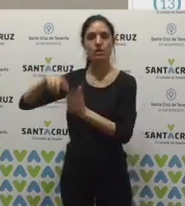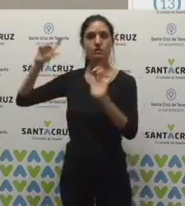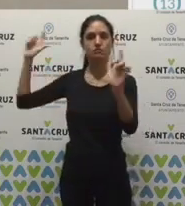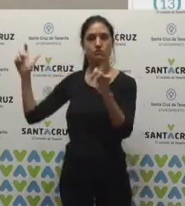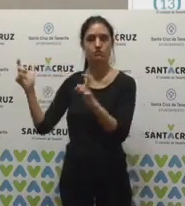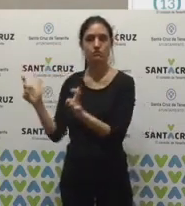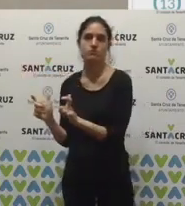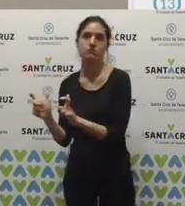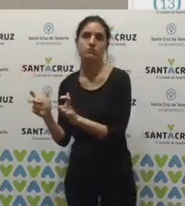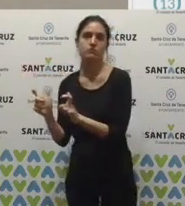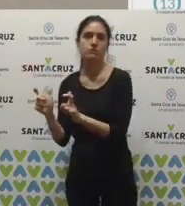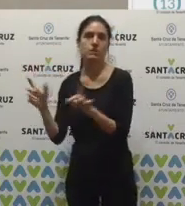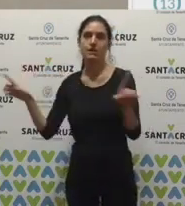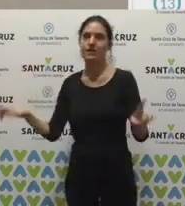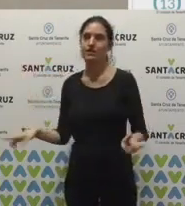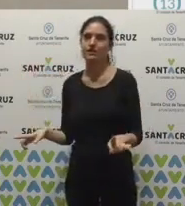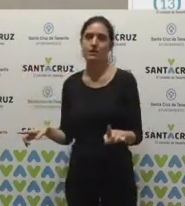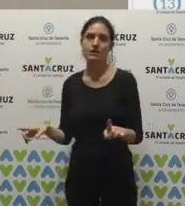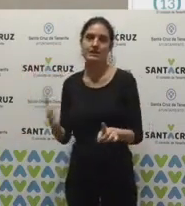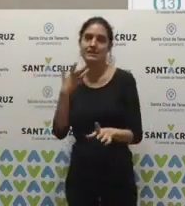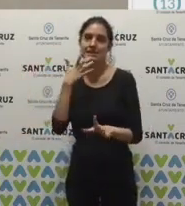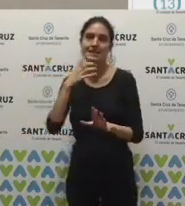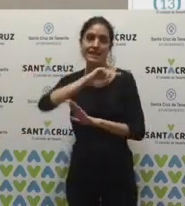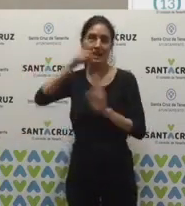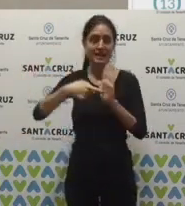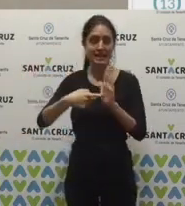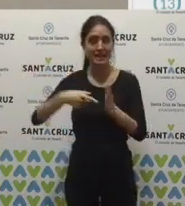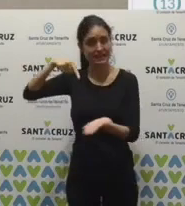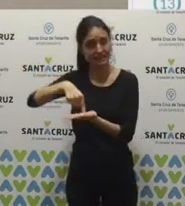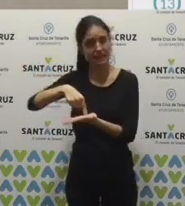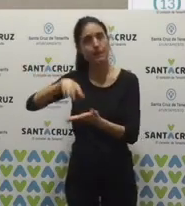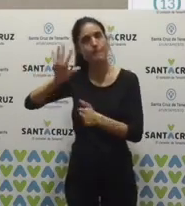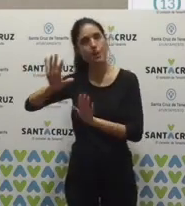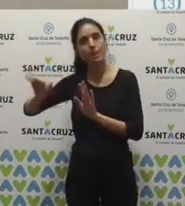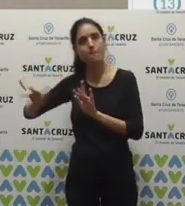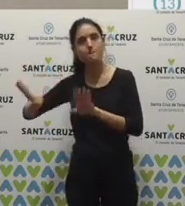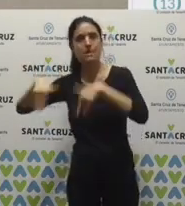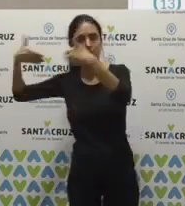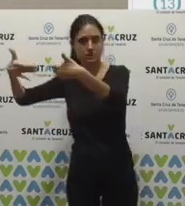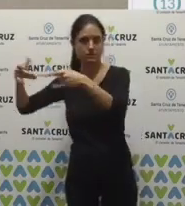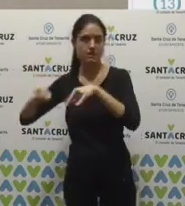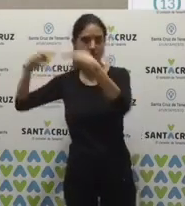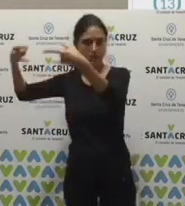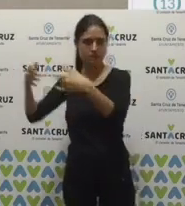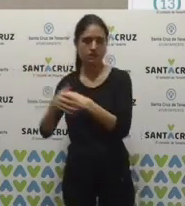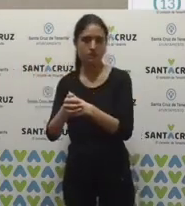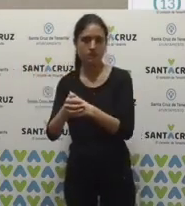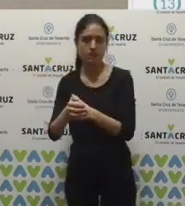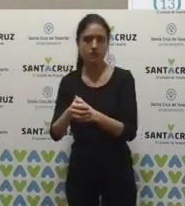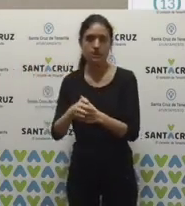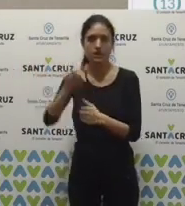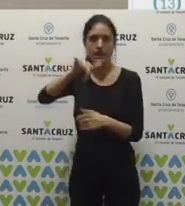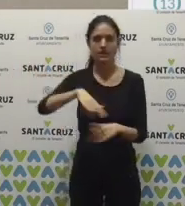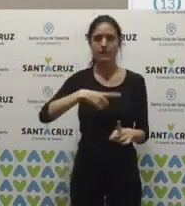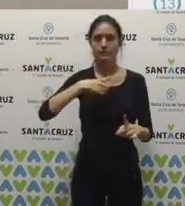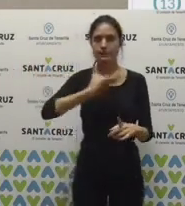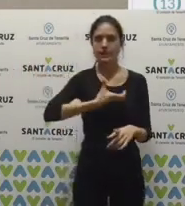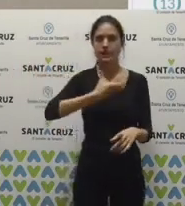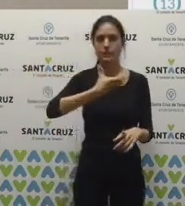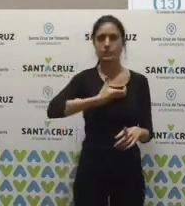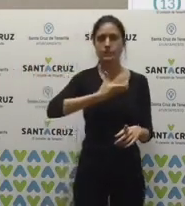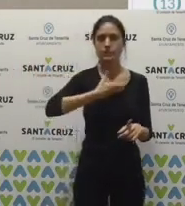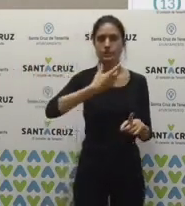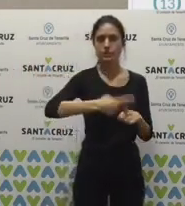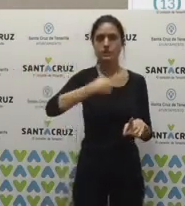de lo exigido legalmente es de justicia que ayuntamientos como el de santa cruz de tenerife canceló anticipadamente su deuda y